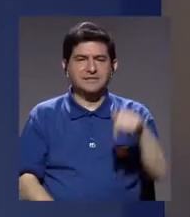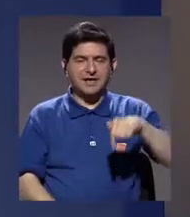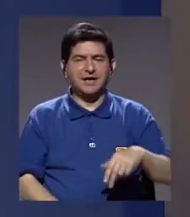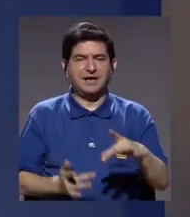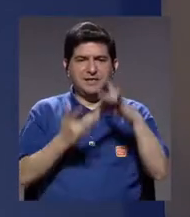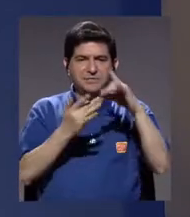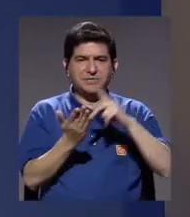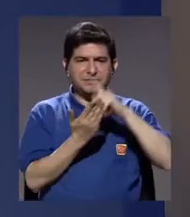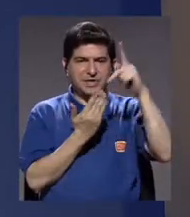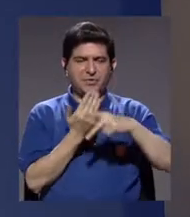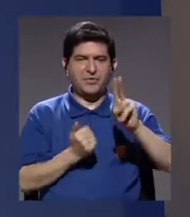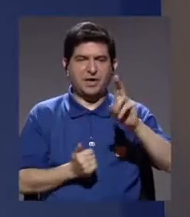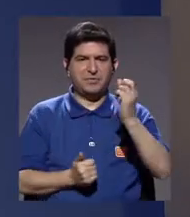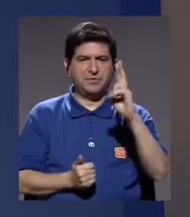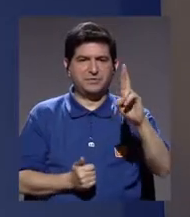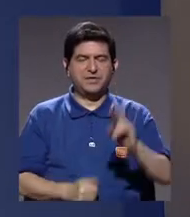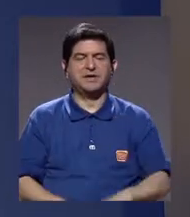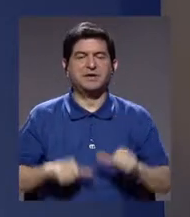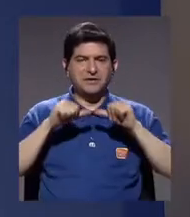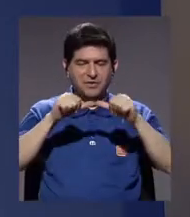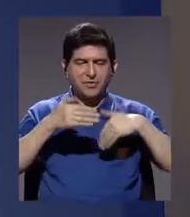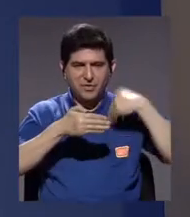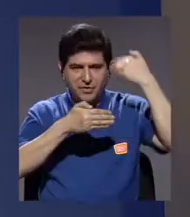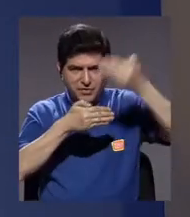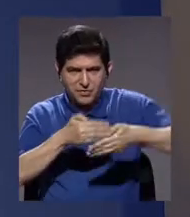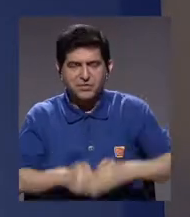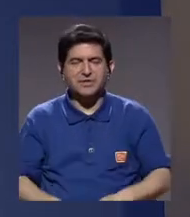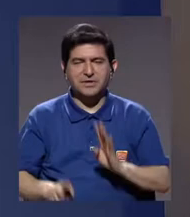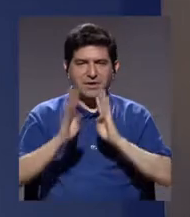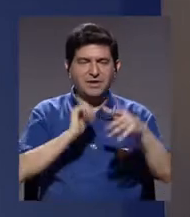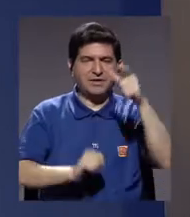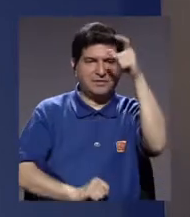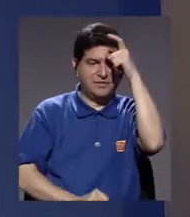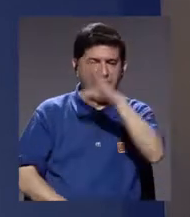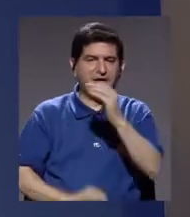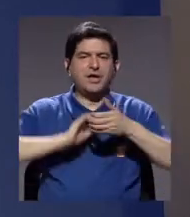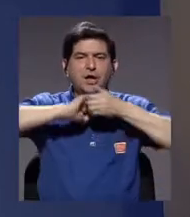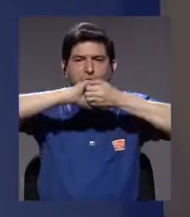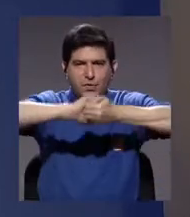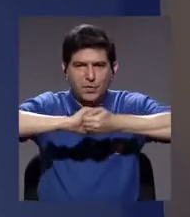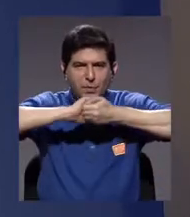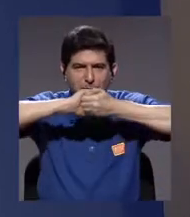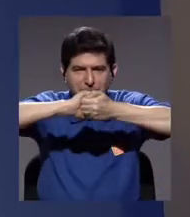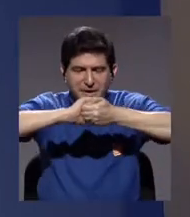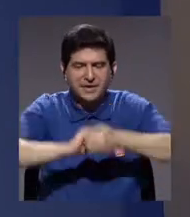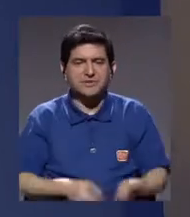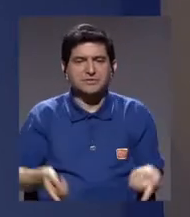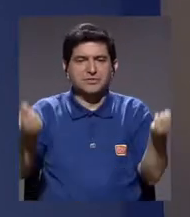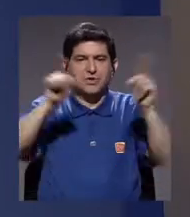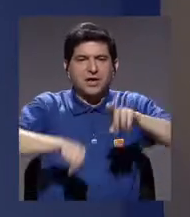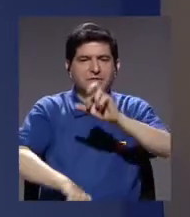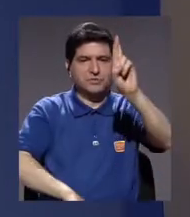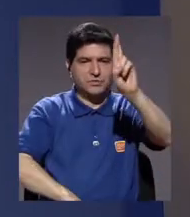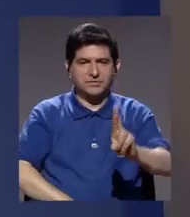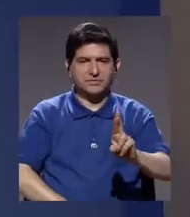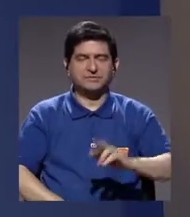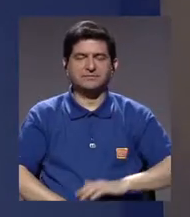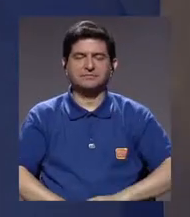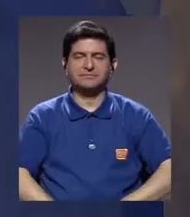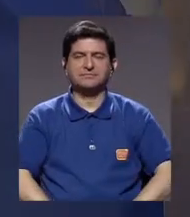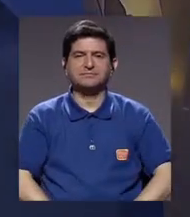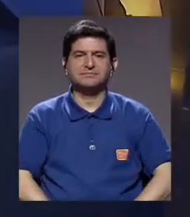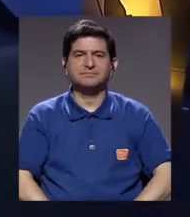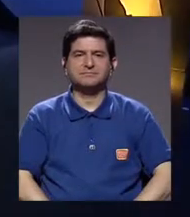Especiales Universidad de Costa Rica. Regresamos sobre Turquía y la cooperación en el caso costarricense.